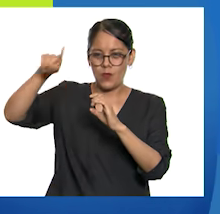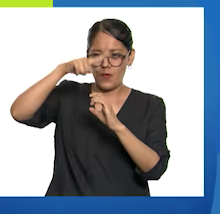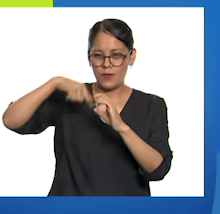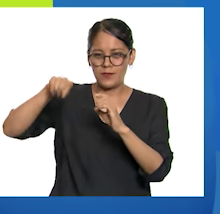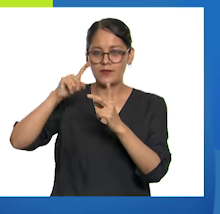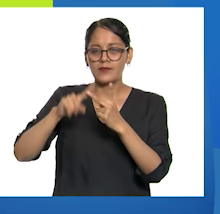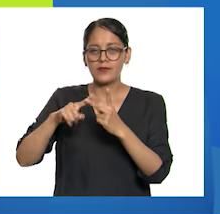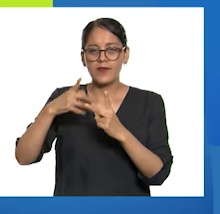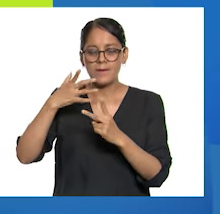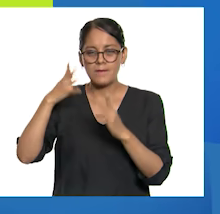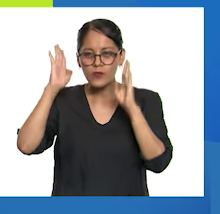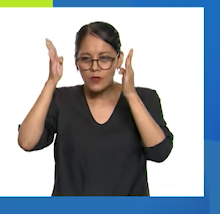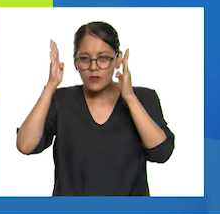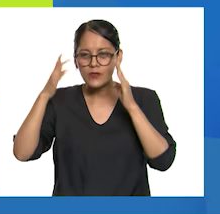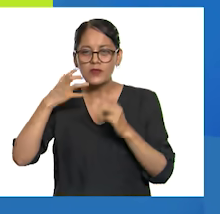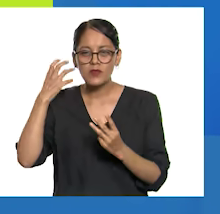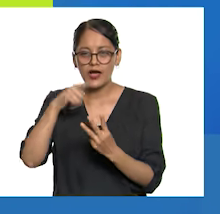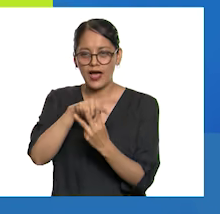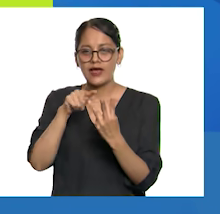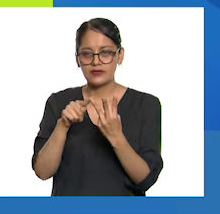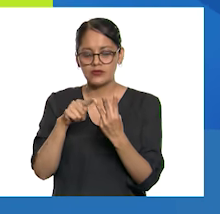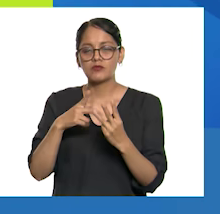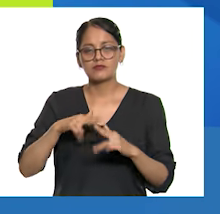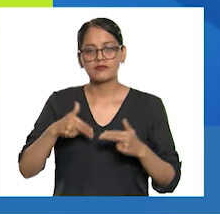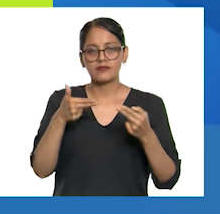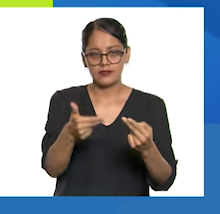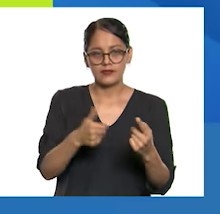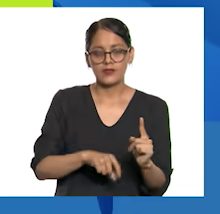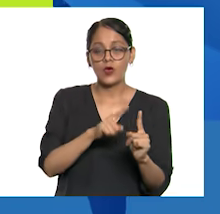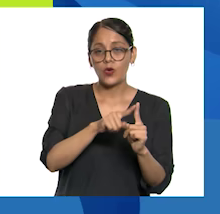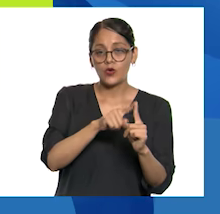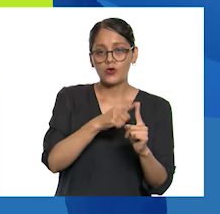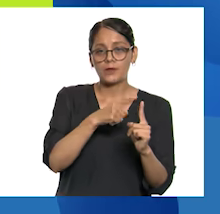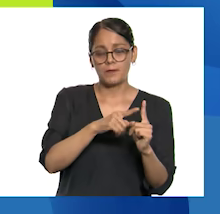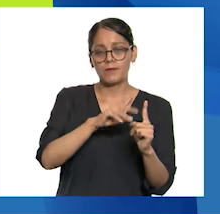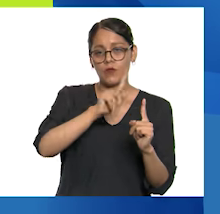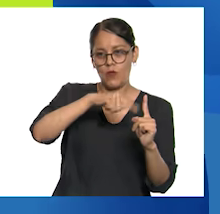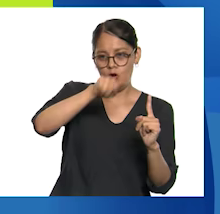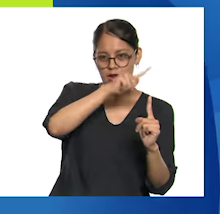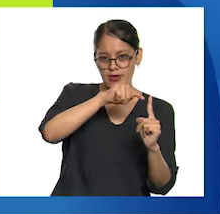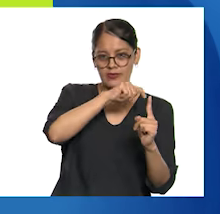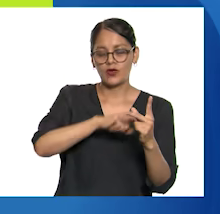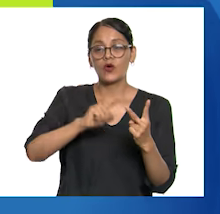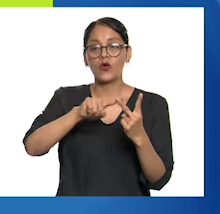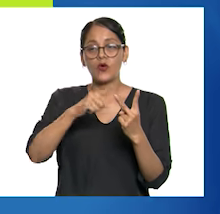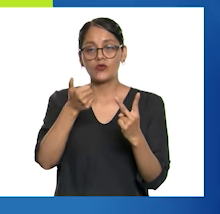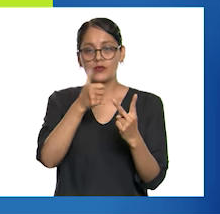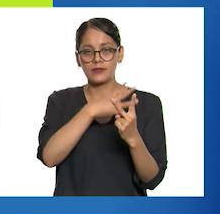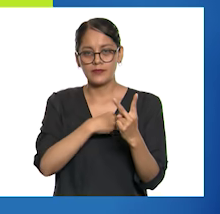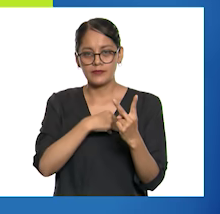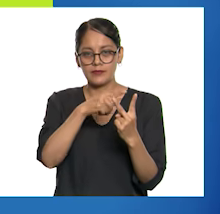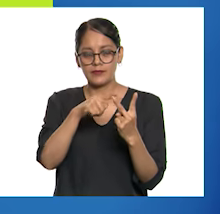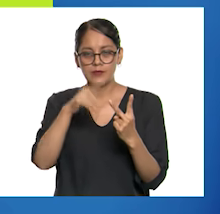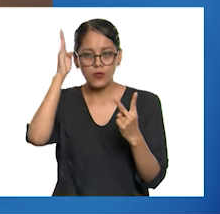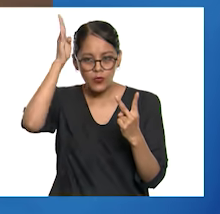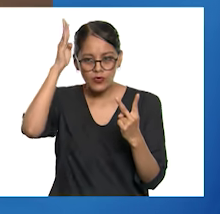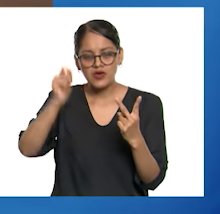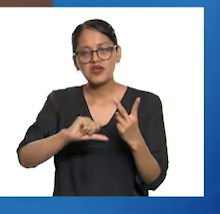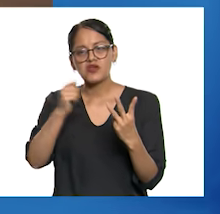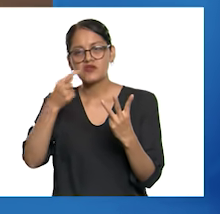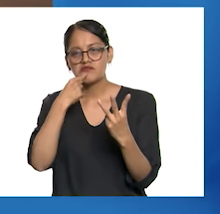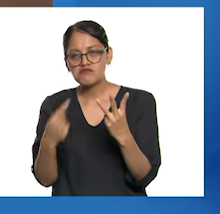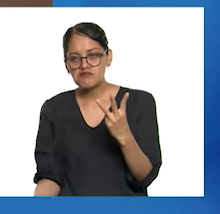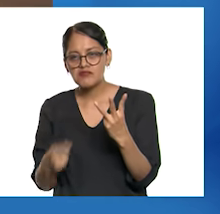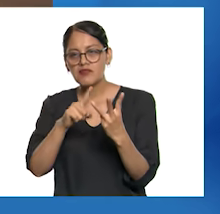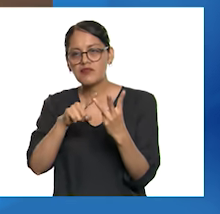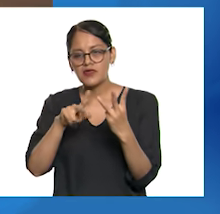de los tres hermanos se quedó con el molino, el mediano fue dueño del burrito y el pequeño no tuvo otra herencia que el gato. El